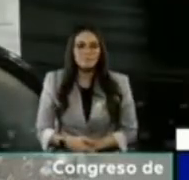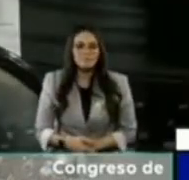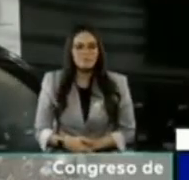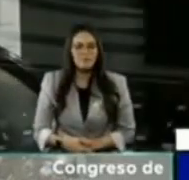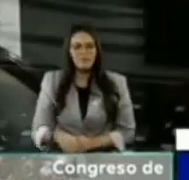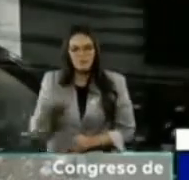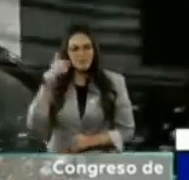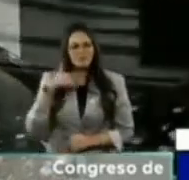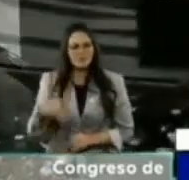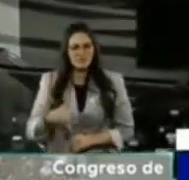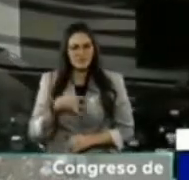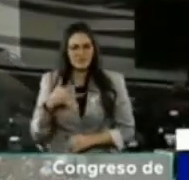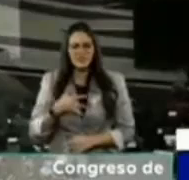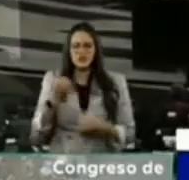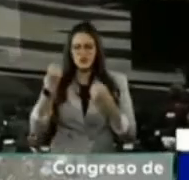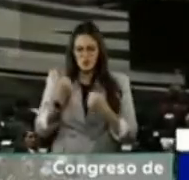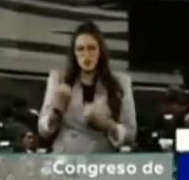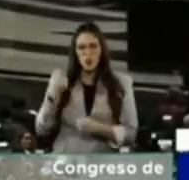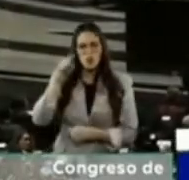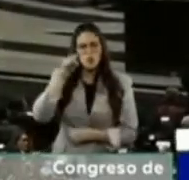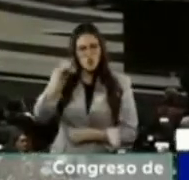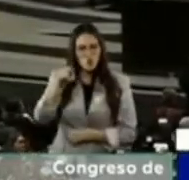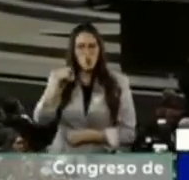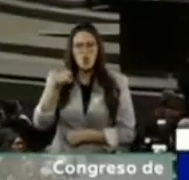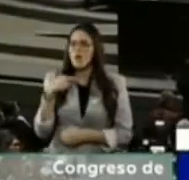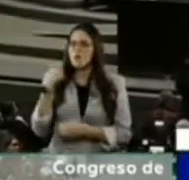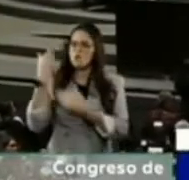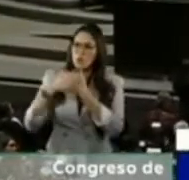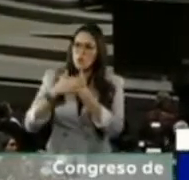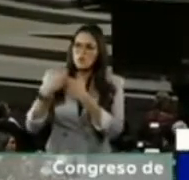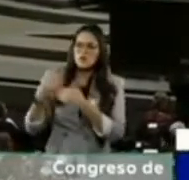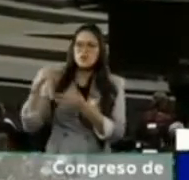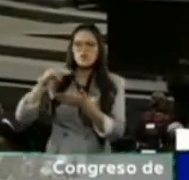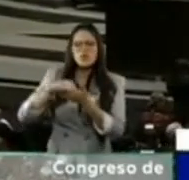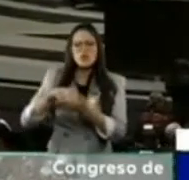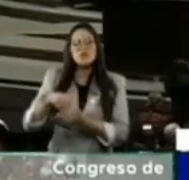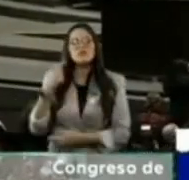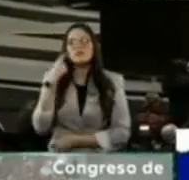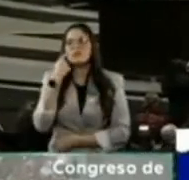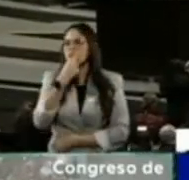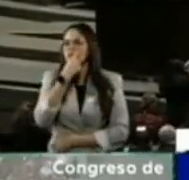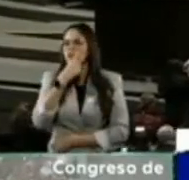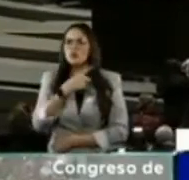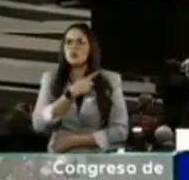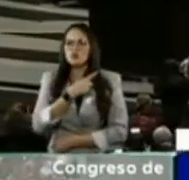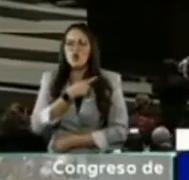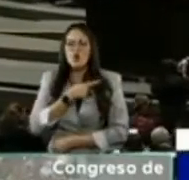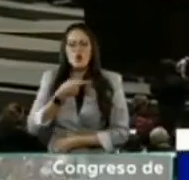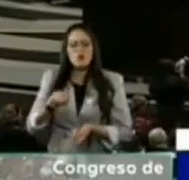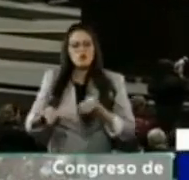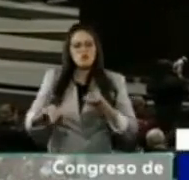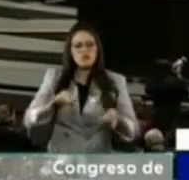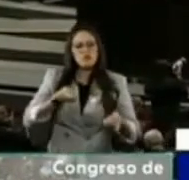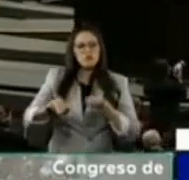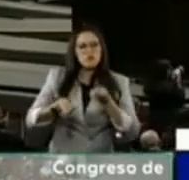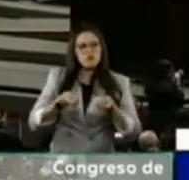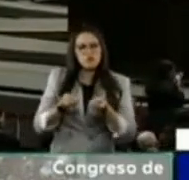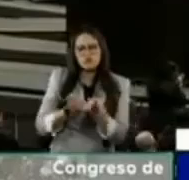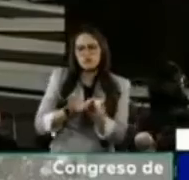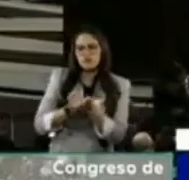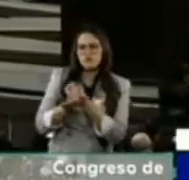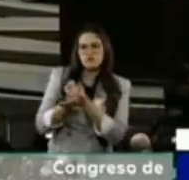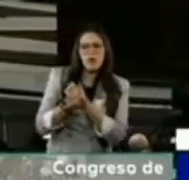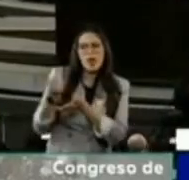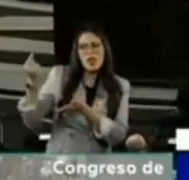la información que tiene de seguridad nacional, de seguridad pública, por lo menos de los sexenios de Carlos Salinas de